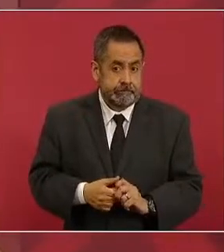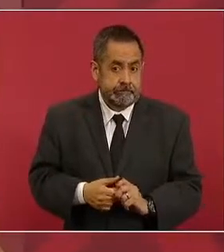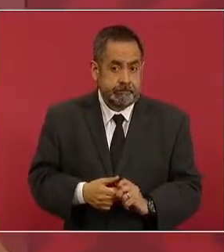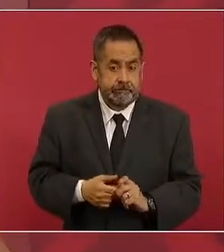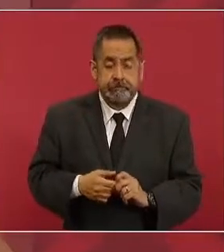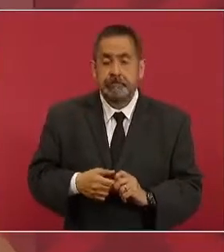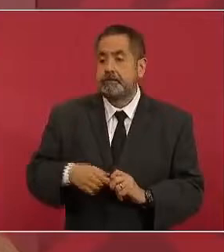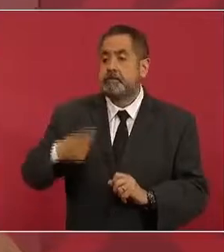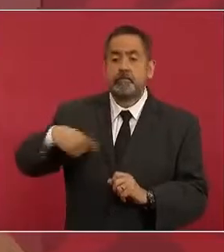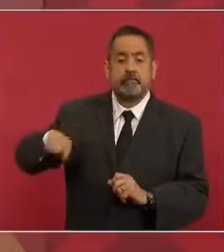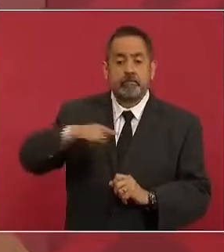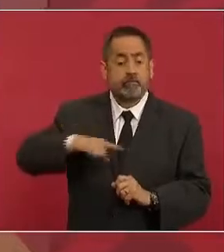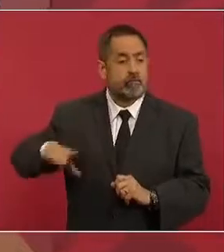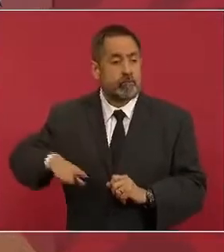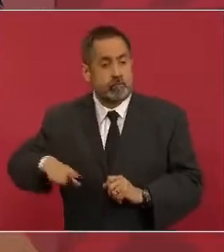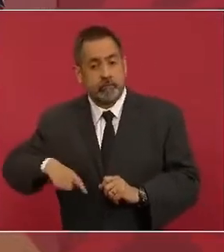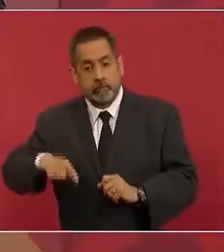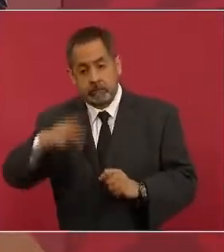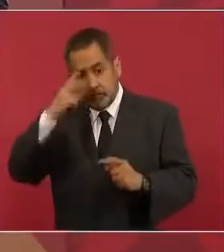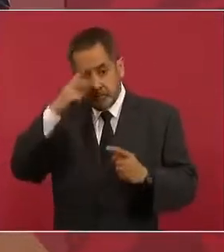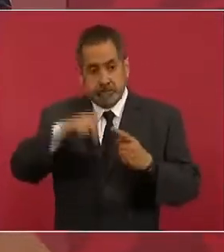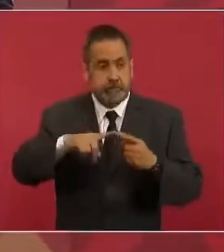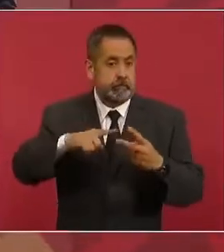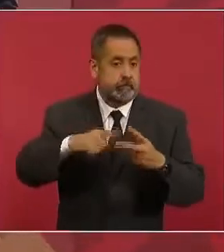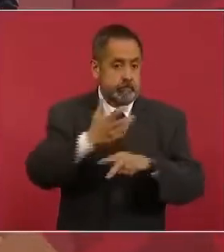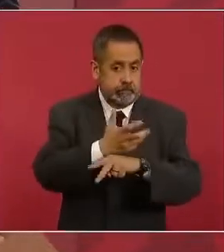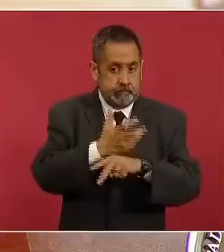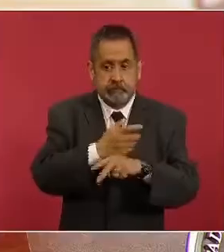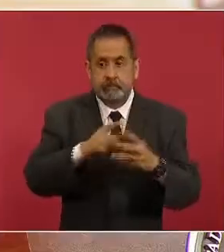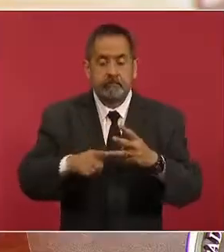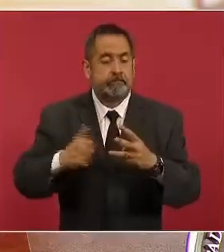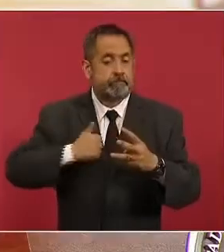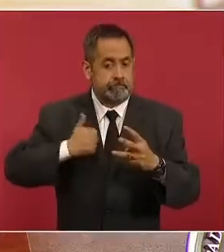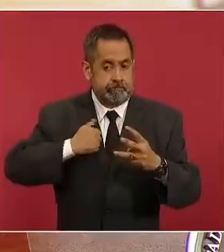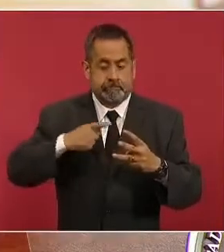nos comprometemos los gobiernos, los 3 gobiernos,